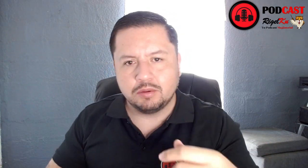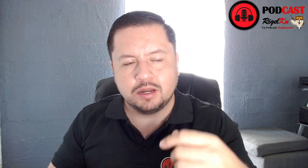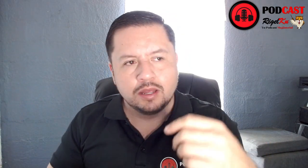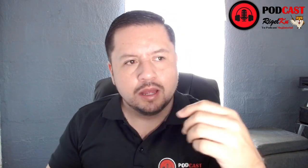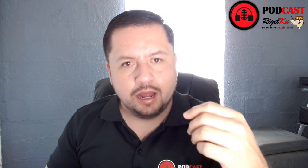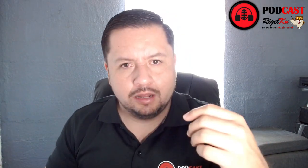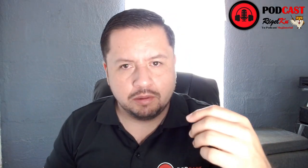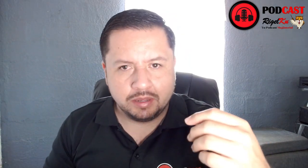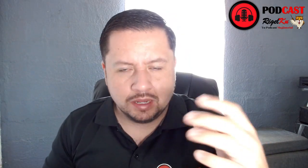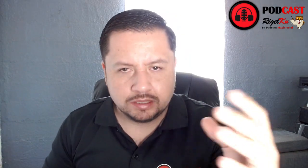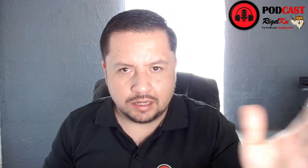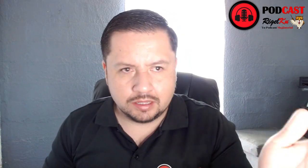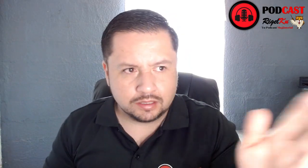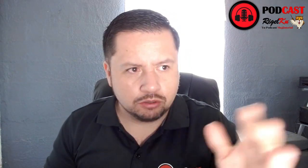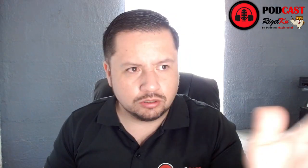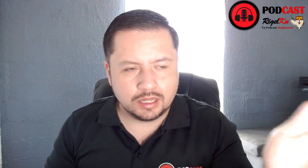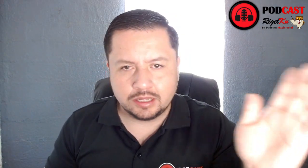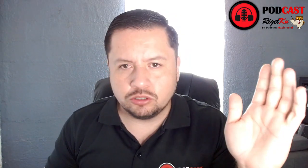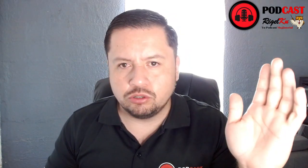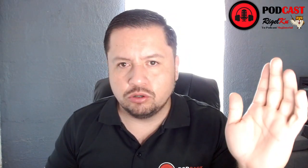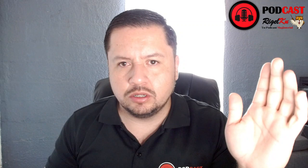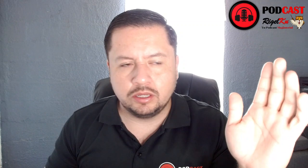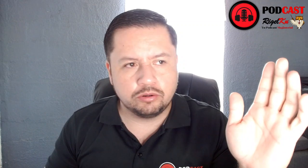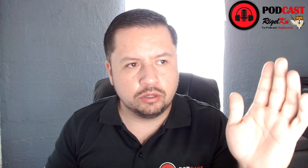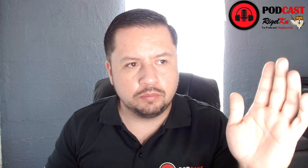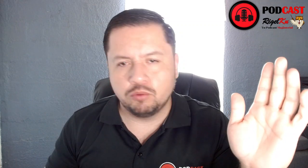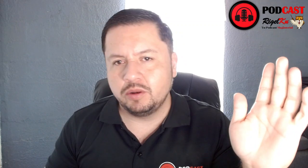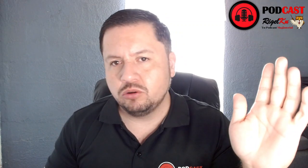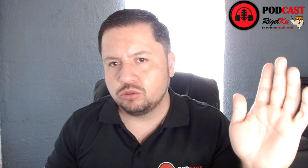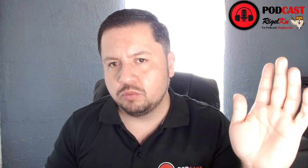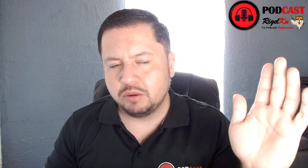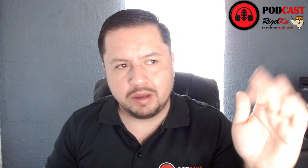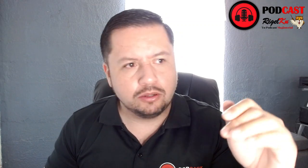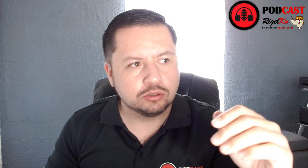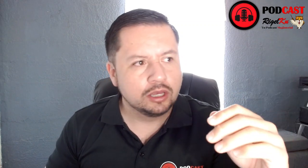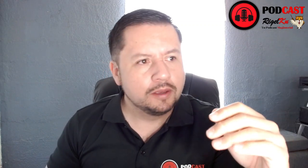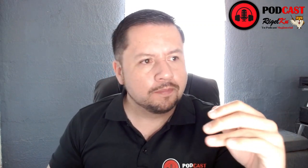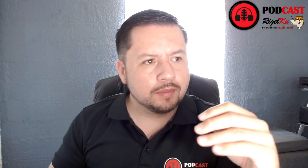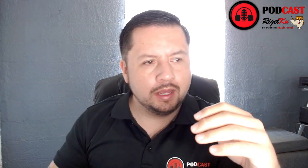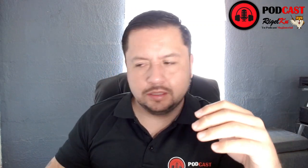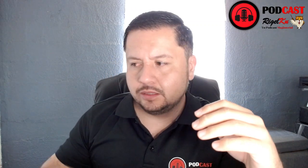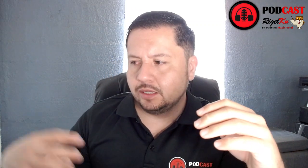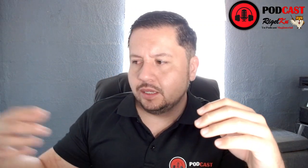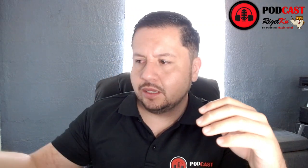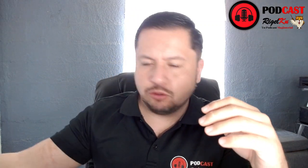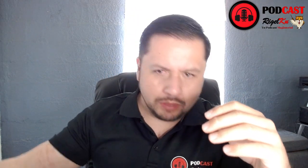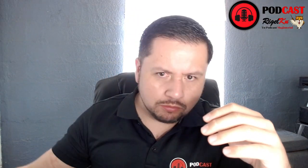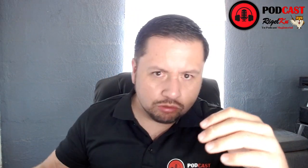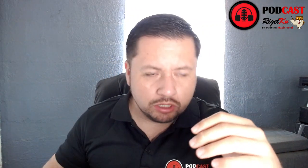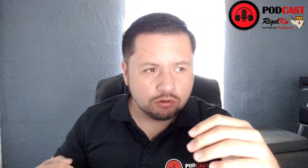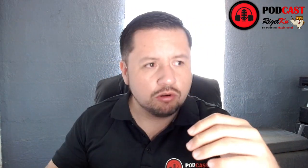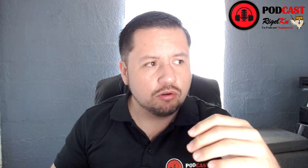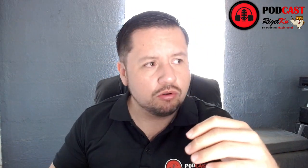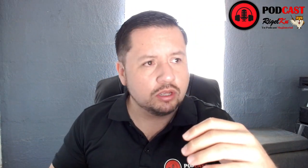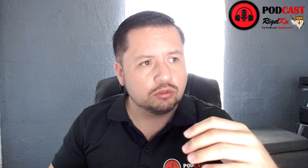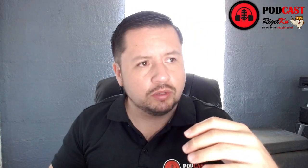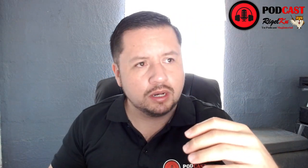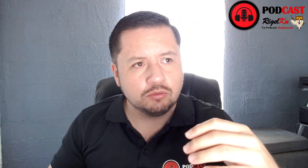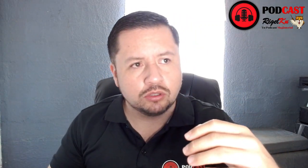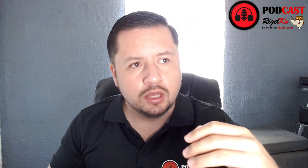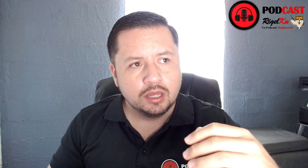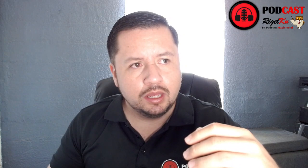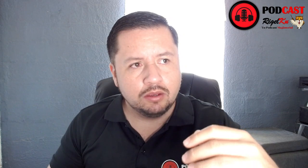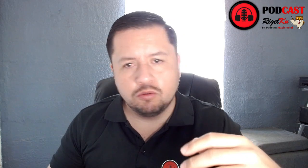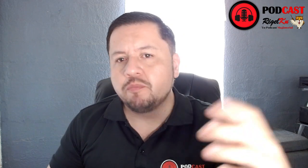pueda derivar a las familias a centros de atención públicos o privados, que tuviéramos un psicólogo, que